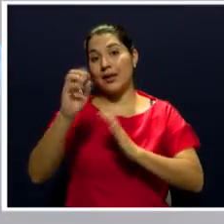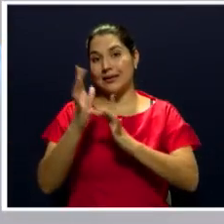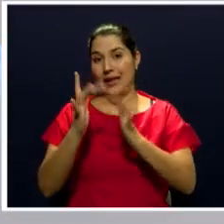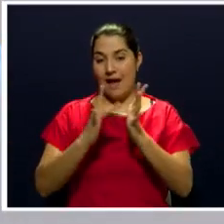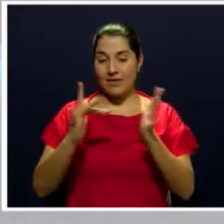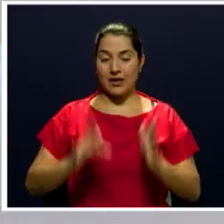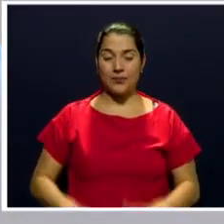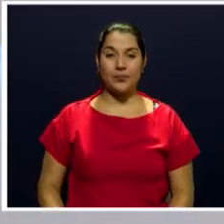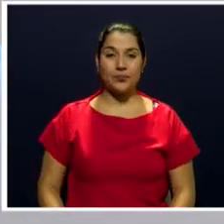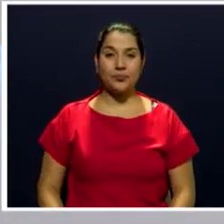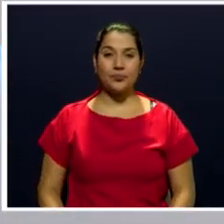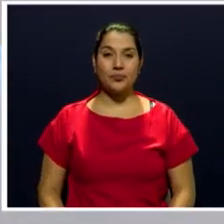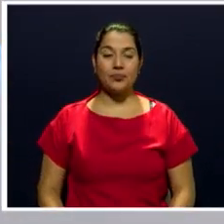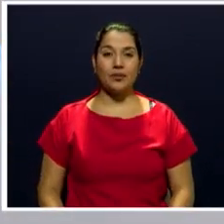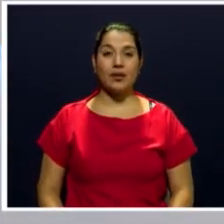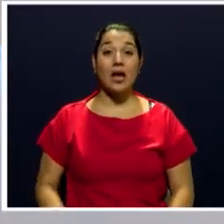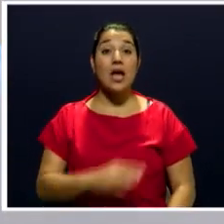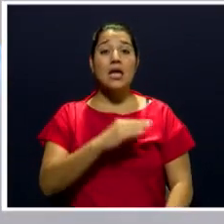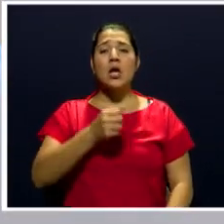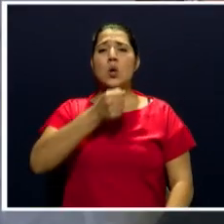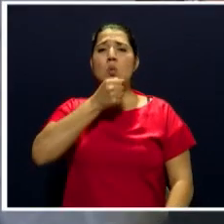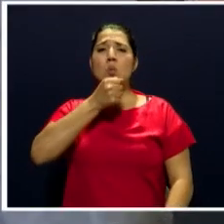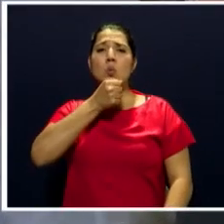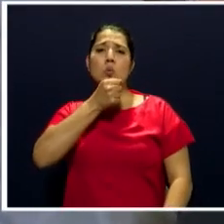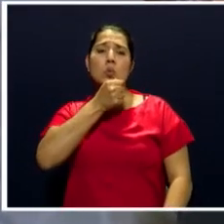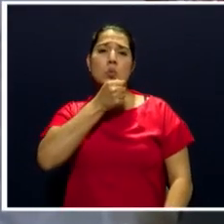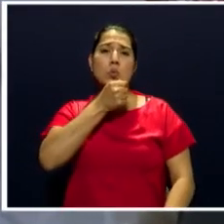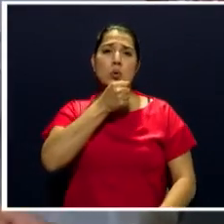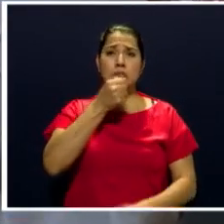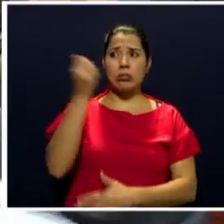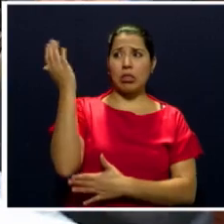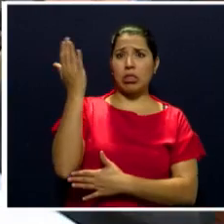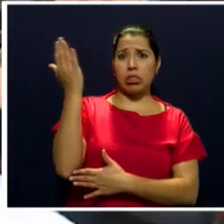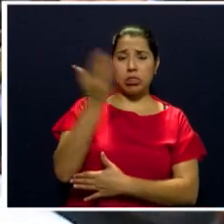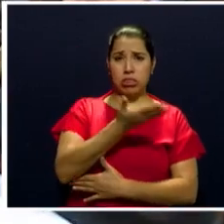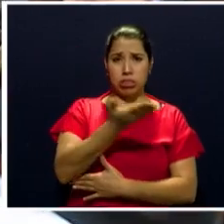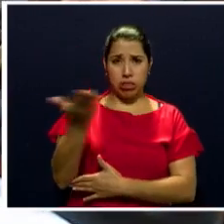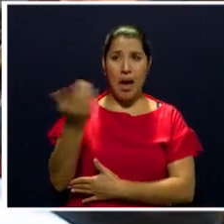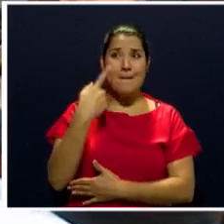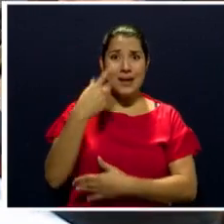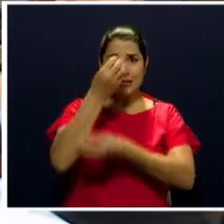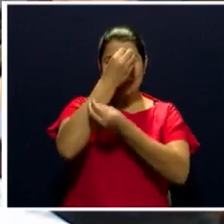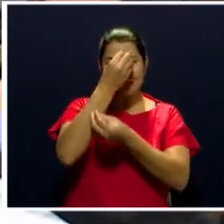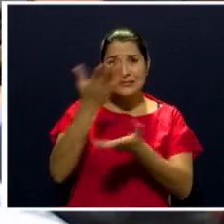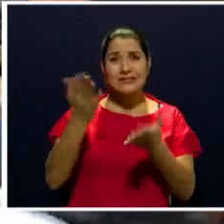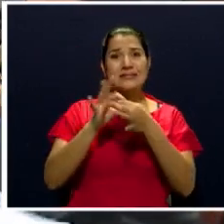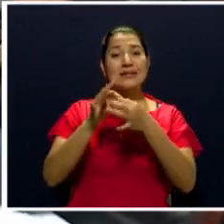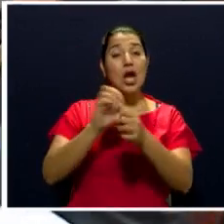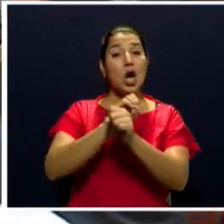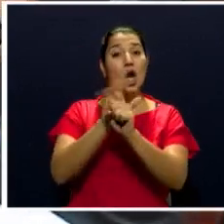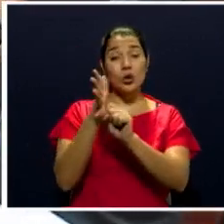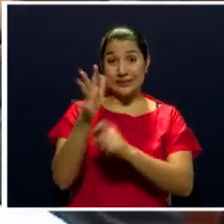Y la dinámica de las conferencias de prensa en las que se actualizan los datos del